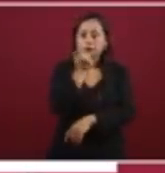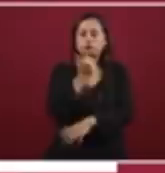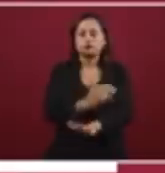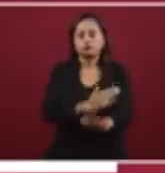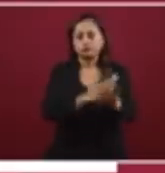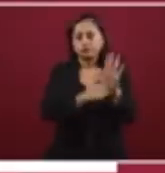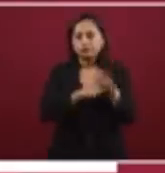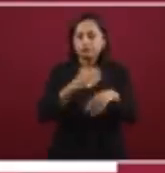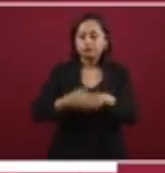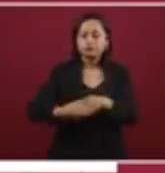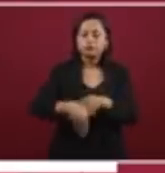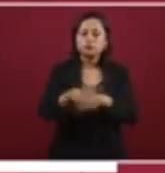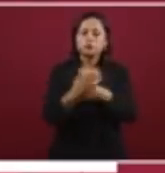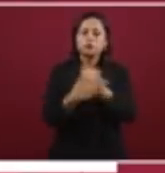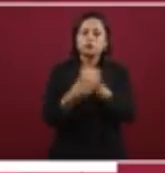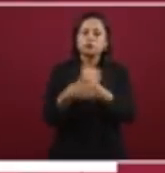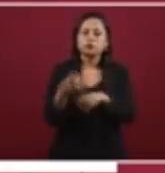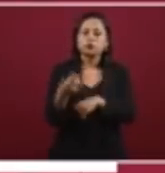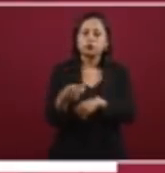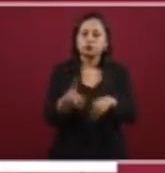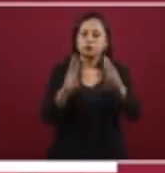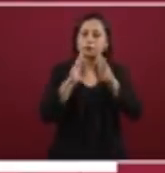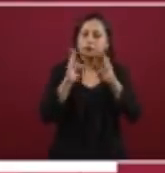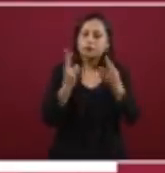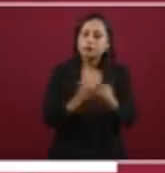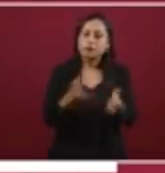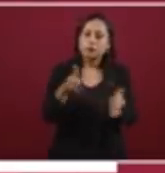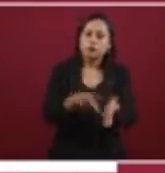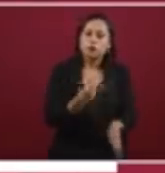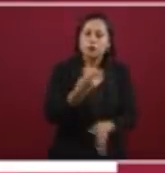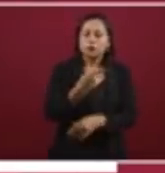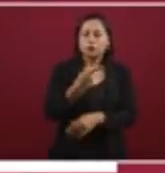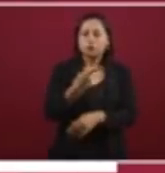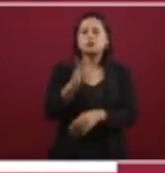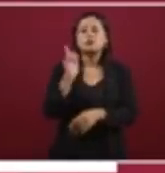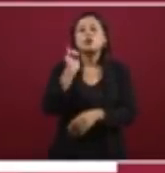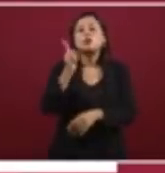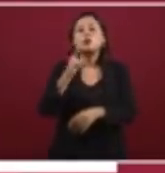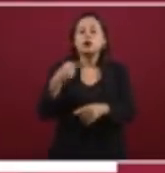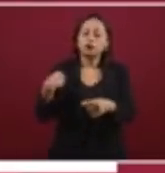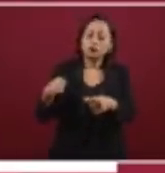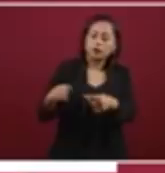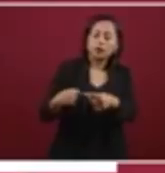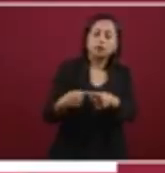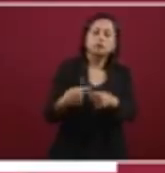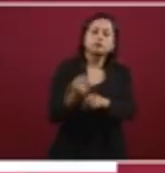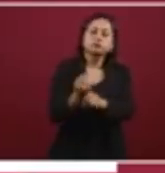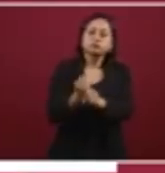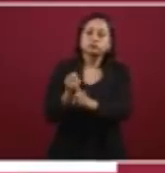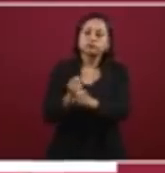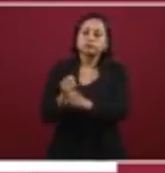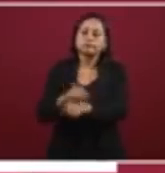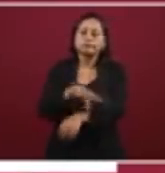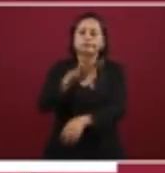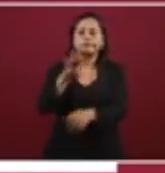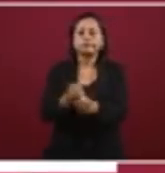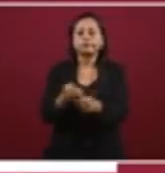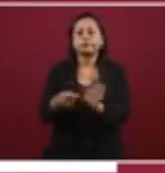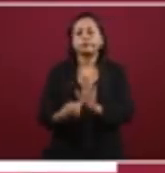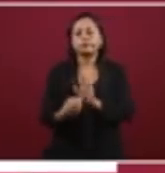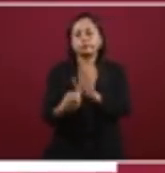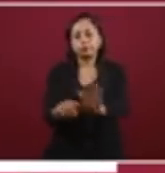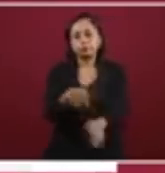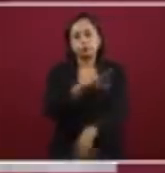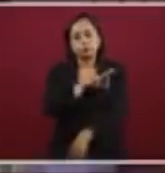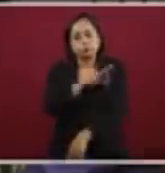primeros días del mes de diciembre pero esperemos que los informes vayamos dando resultados mucho más